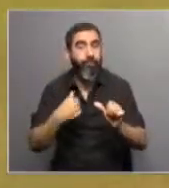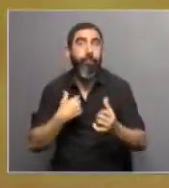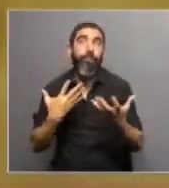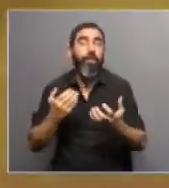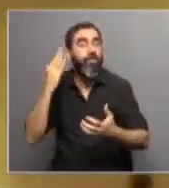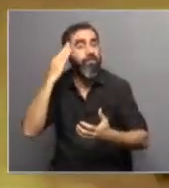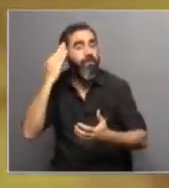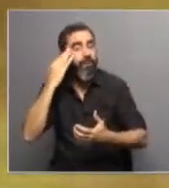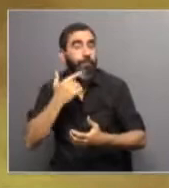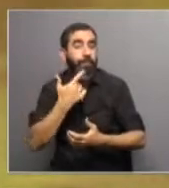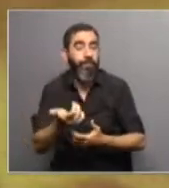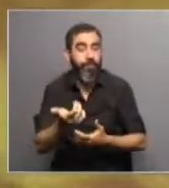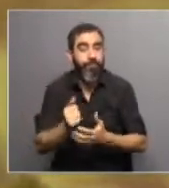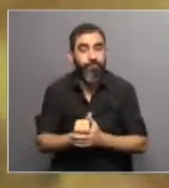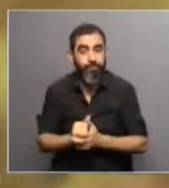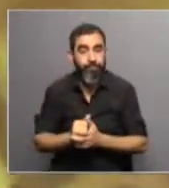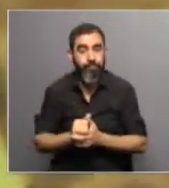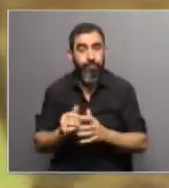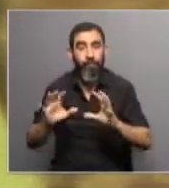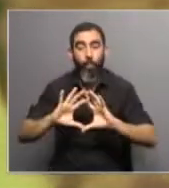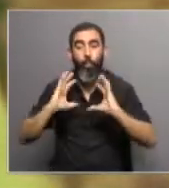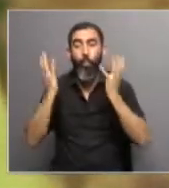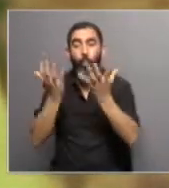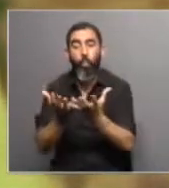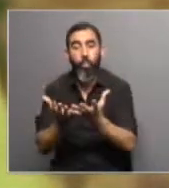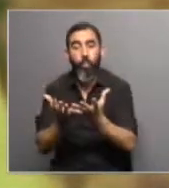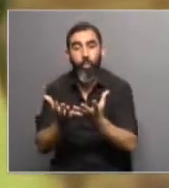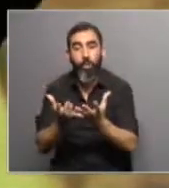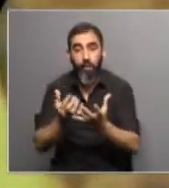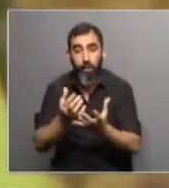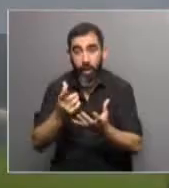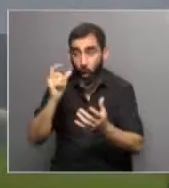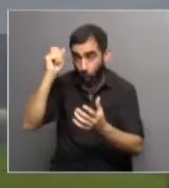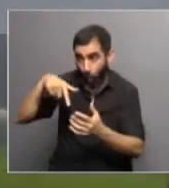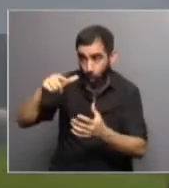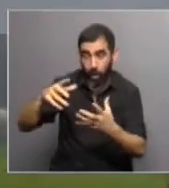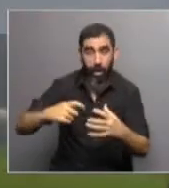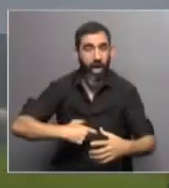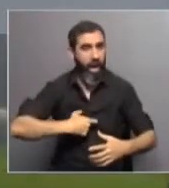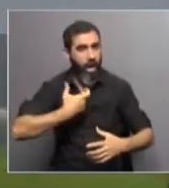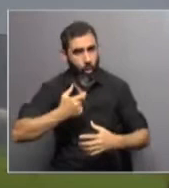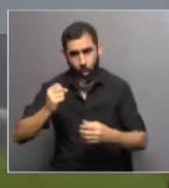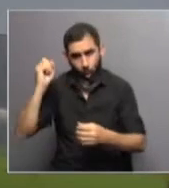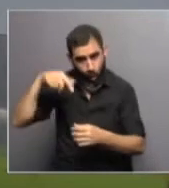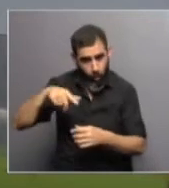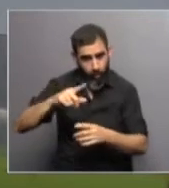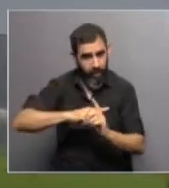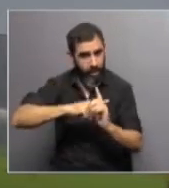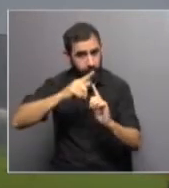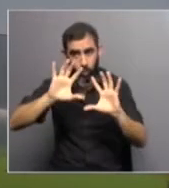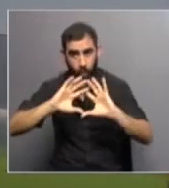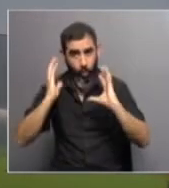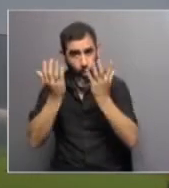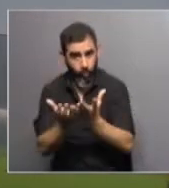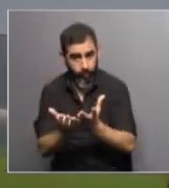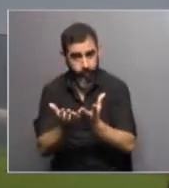a nivel mundial qué tan inusual es este calentamiento que tenemos, por ejemplo, ahí en la temperatura global del planeta.